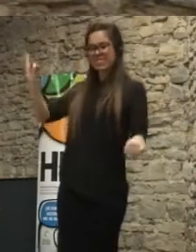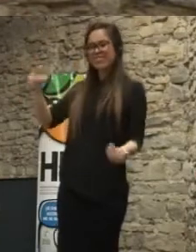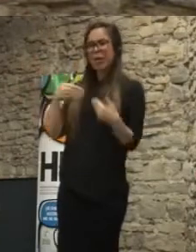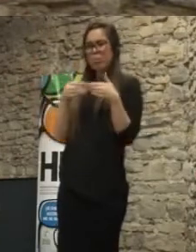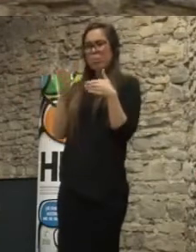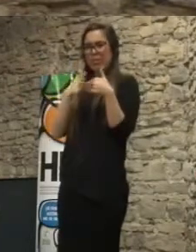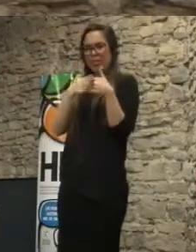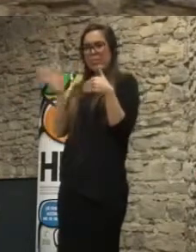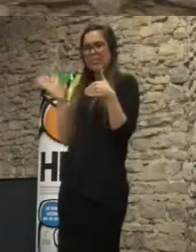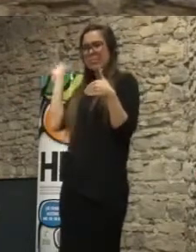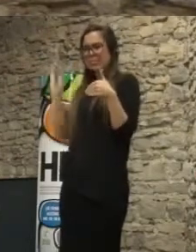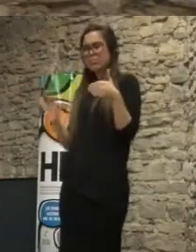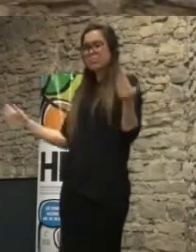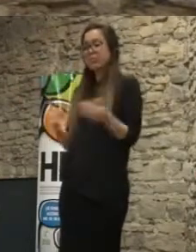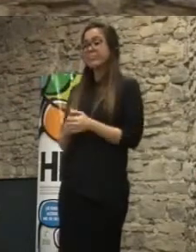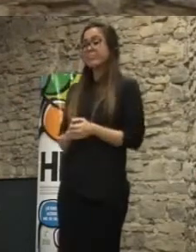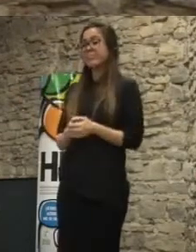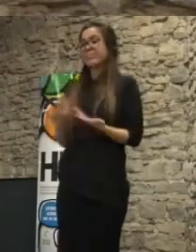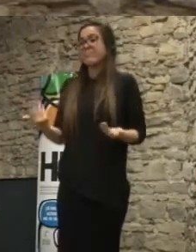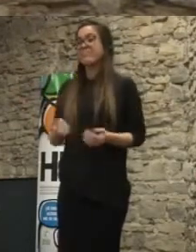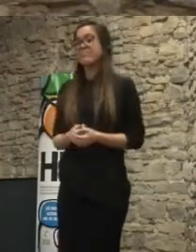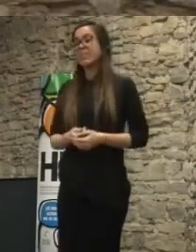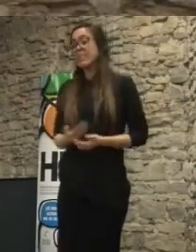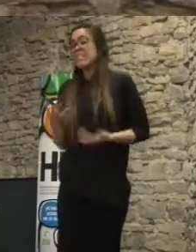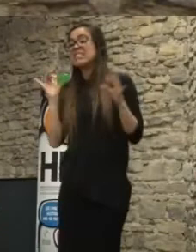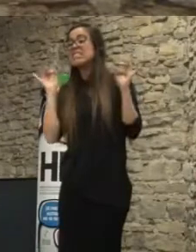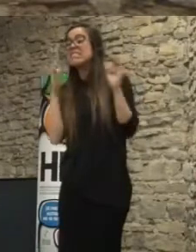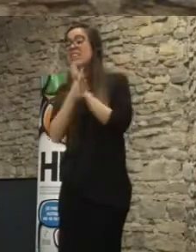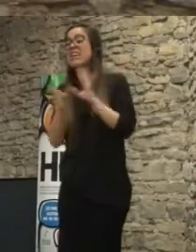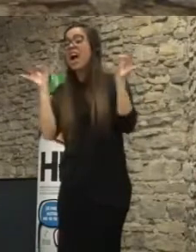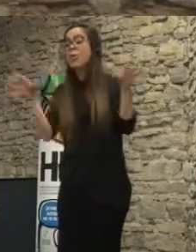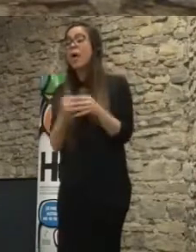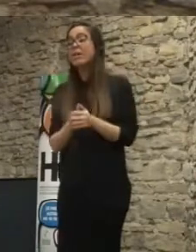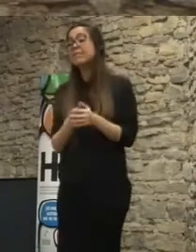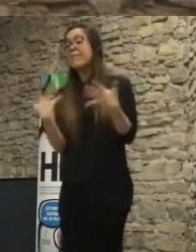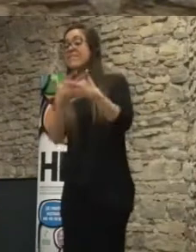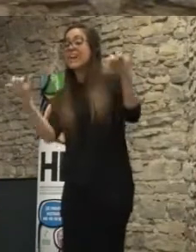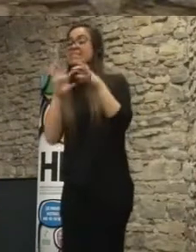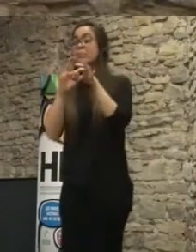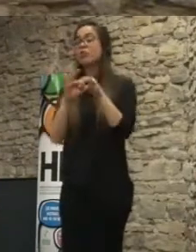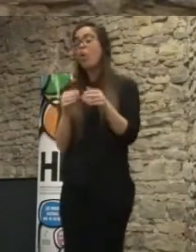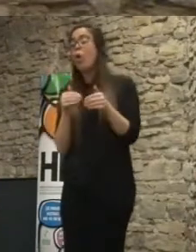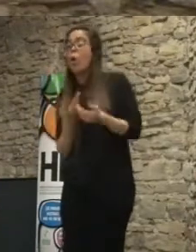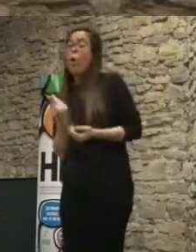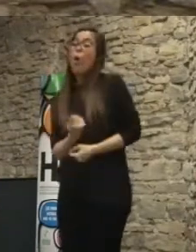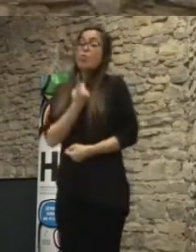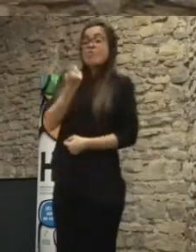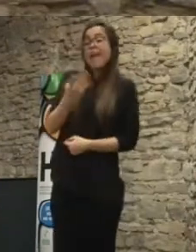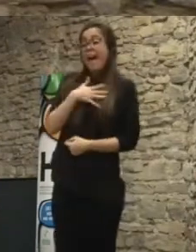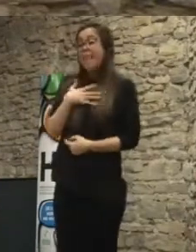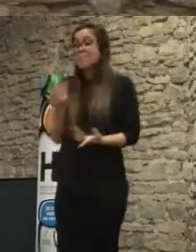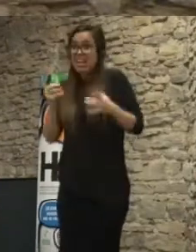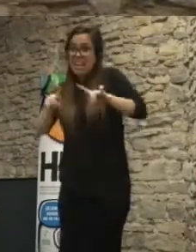para todo el mundo significa como, bueno, un día a ver si quedamos para cenar, que es muy diferente de, oye, saca la agenda, ¿cómo tienes este sábado?,